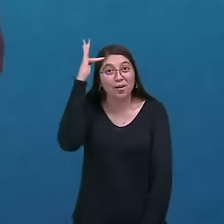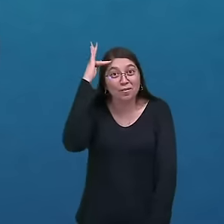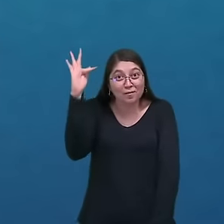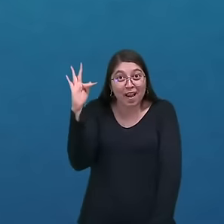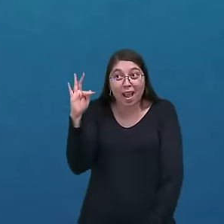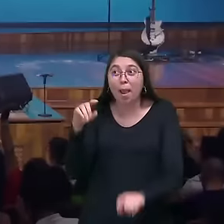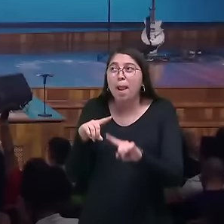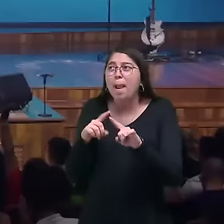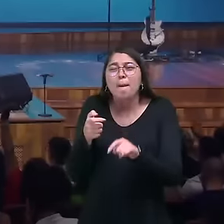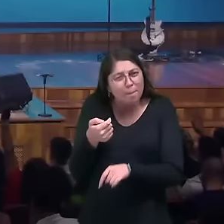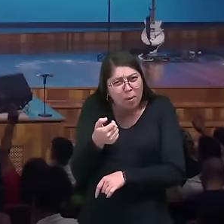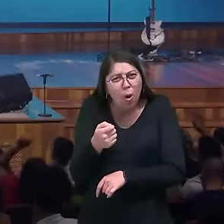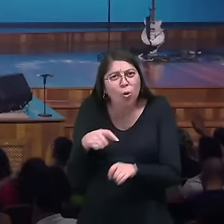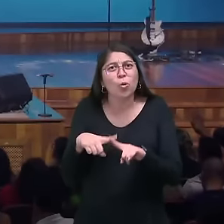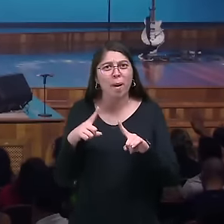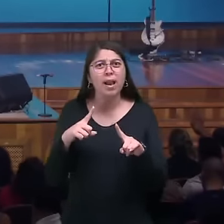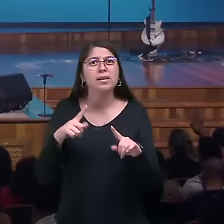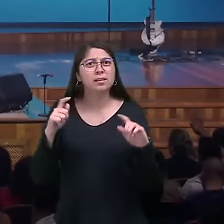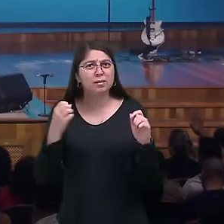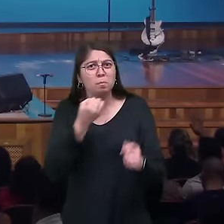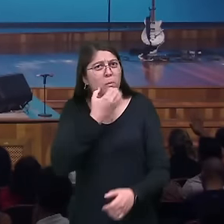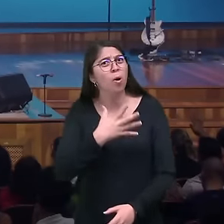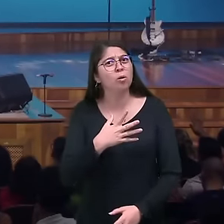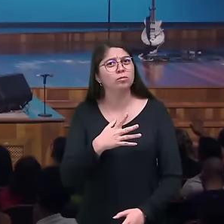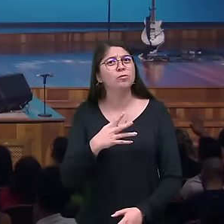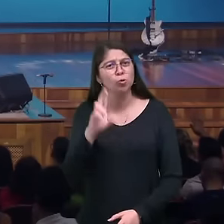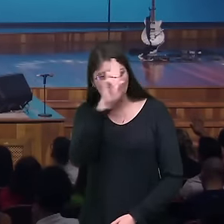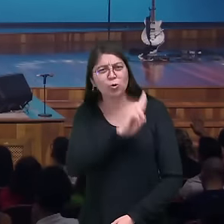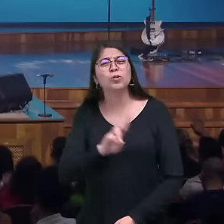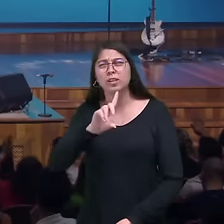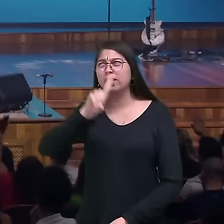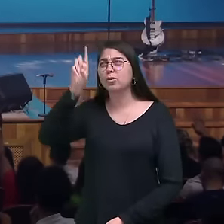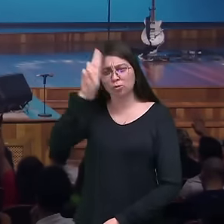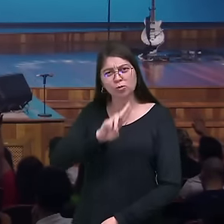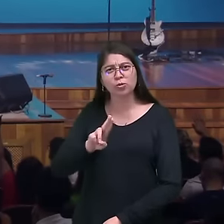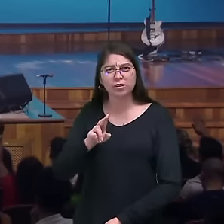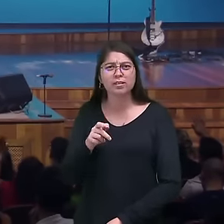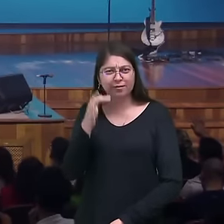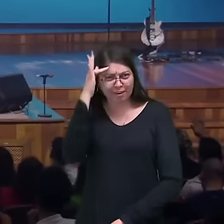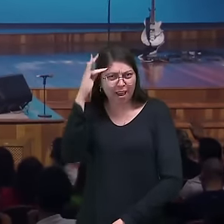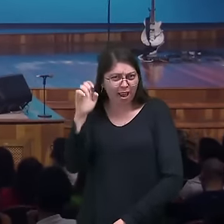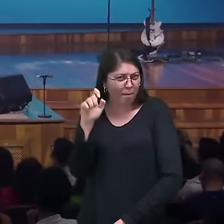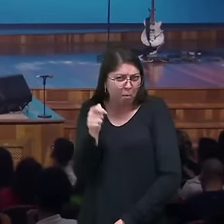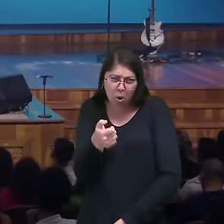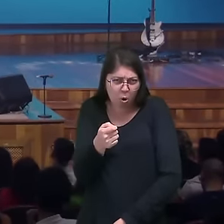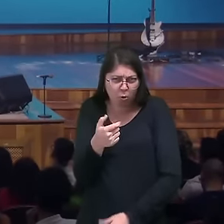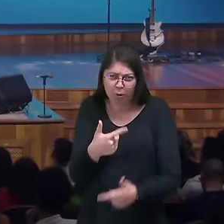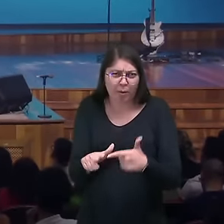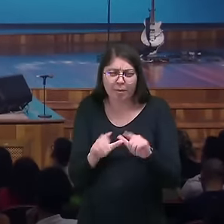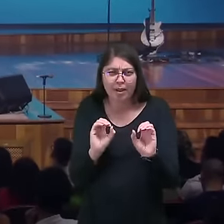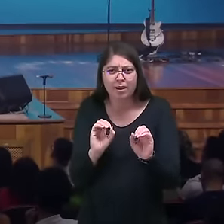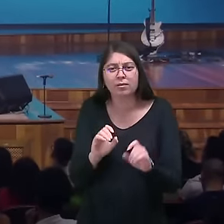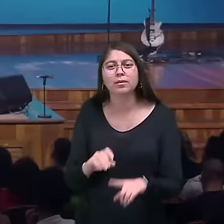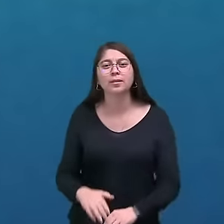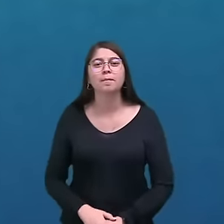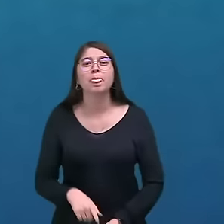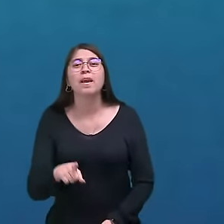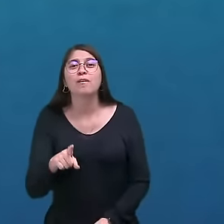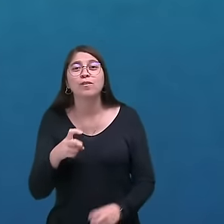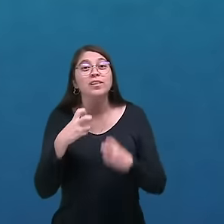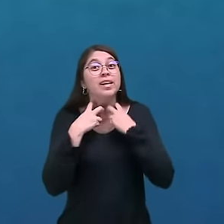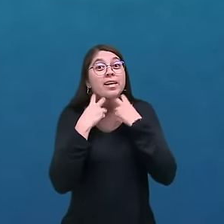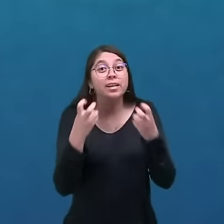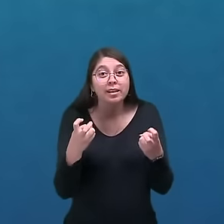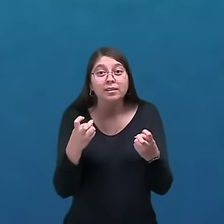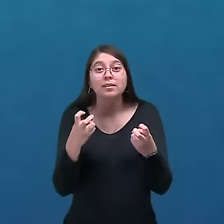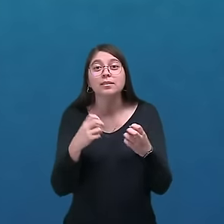profético? Los creyentes que gritan llegaron a la iglesia. Brasileiro que no grita tiene falla de